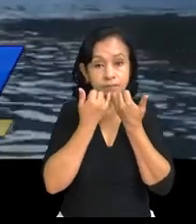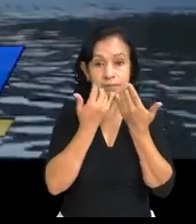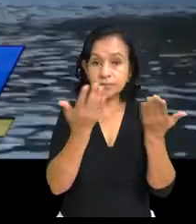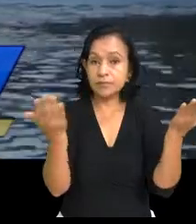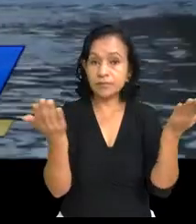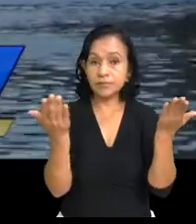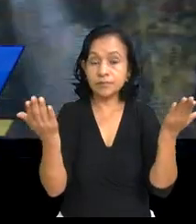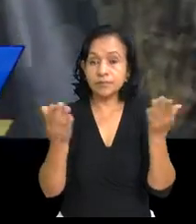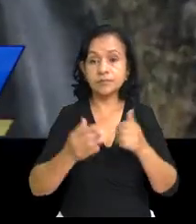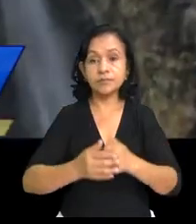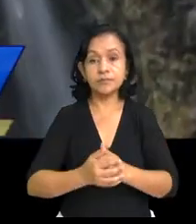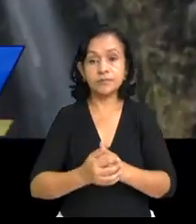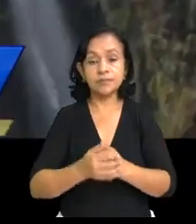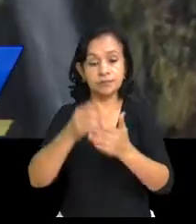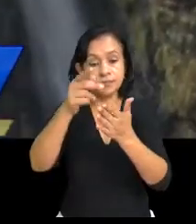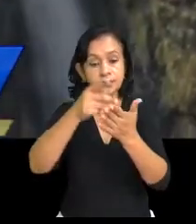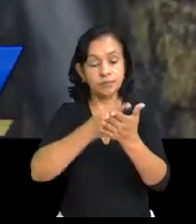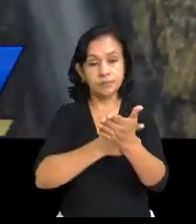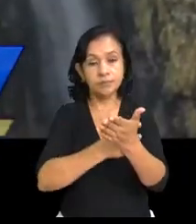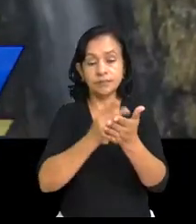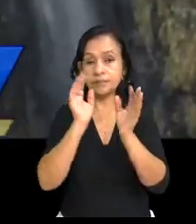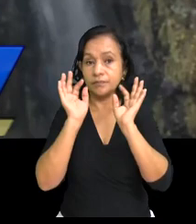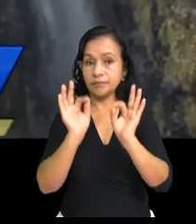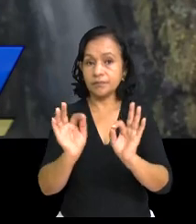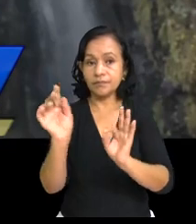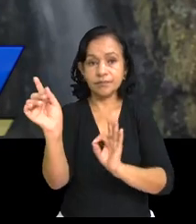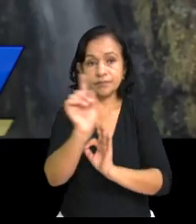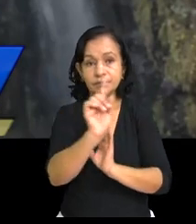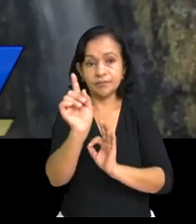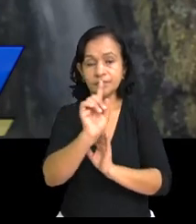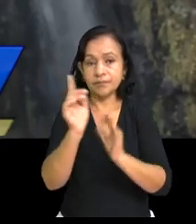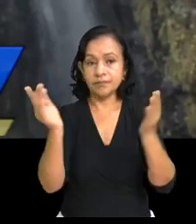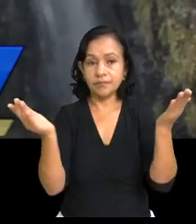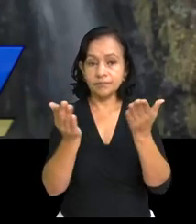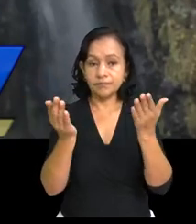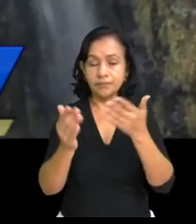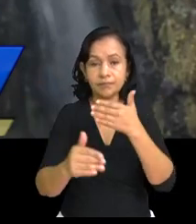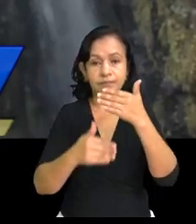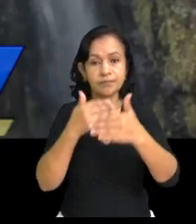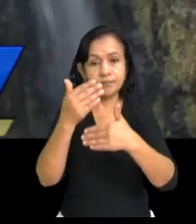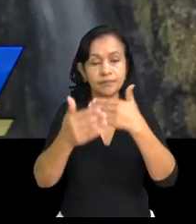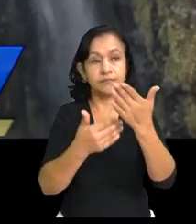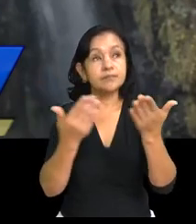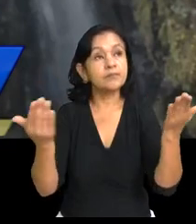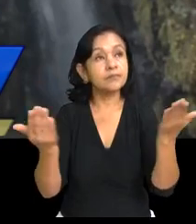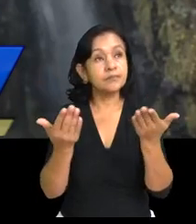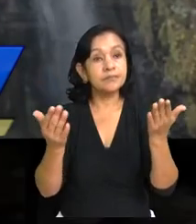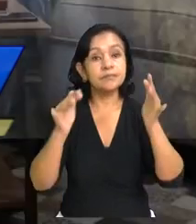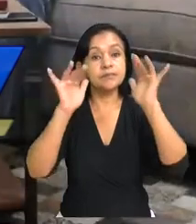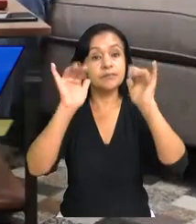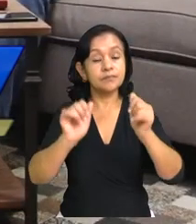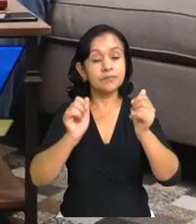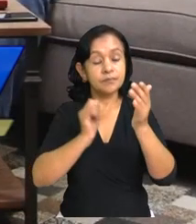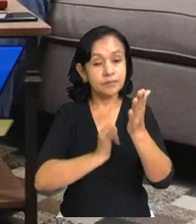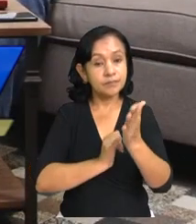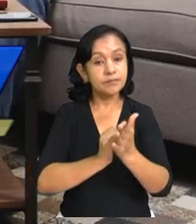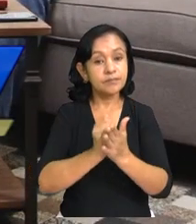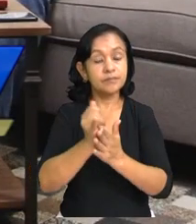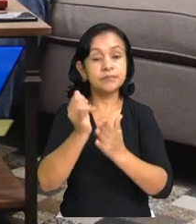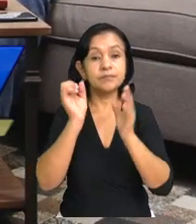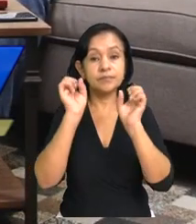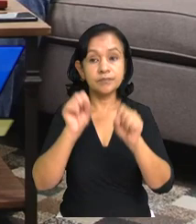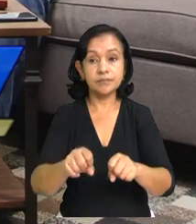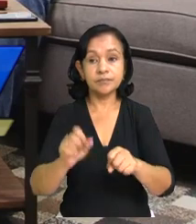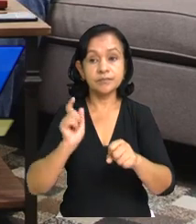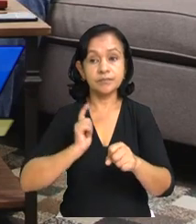del territorio, tu proyecto no te va a salir bien. ¿Y cómo hemos avanzado en esa etapa? Es decir, ya con este diagnóstico, sí, nosotros ya estamos,